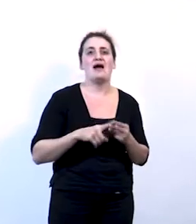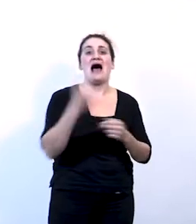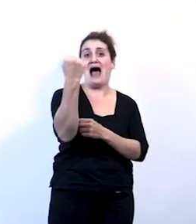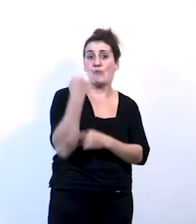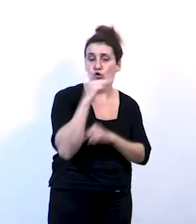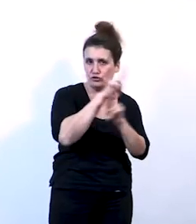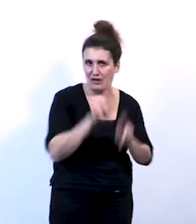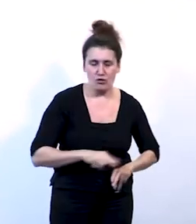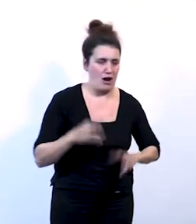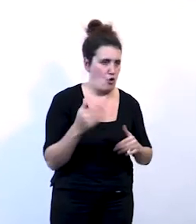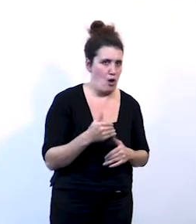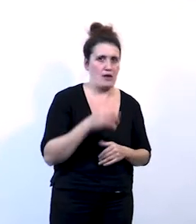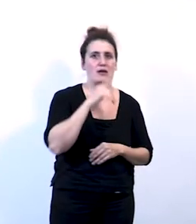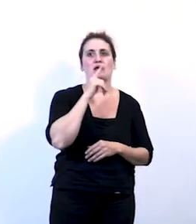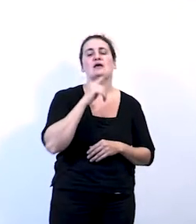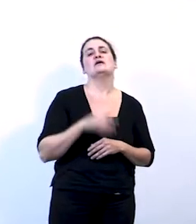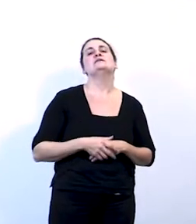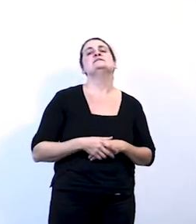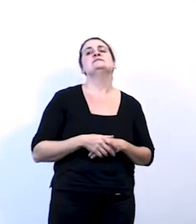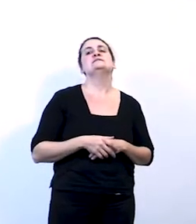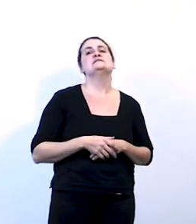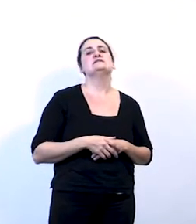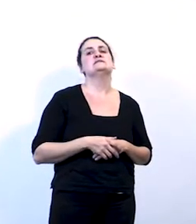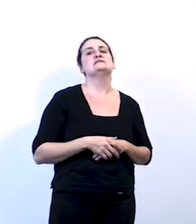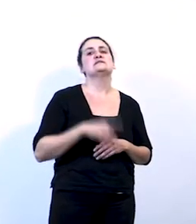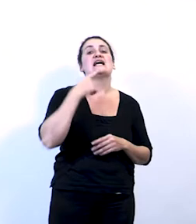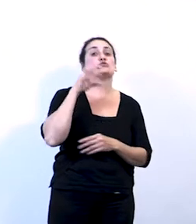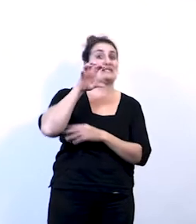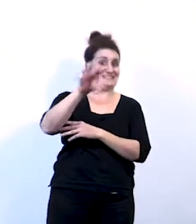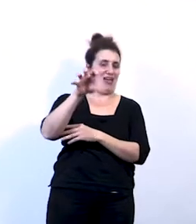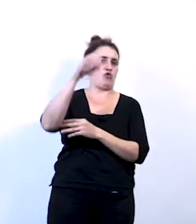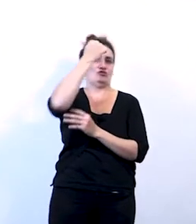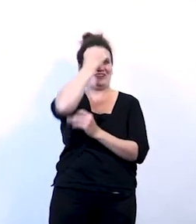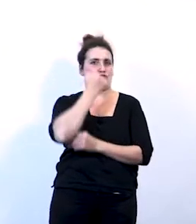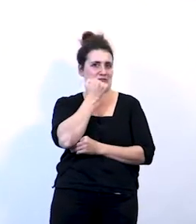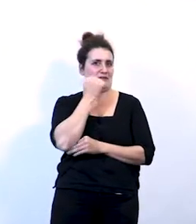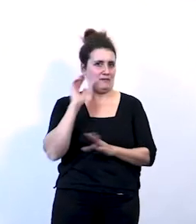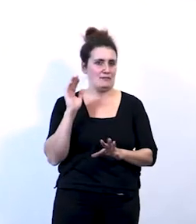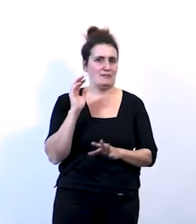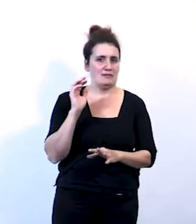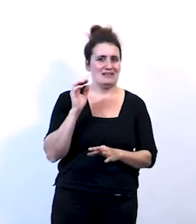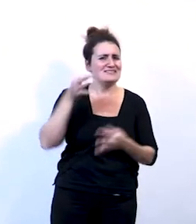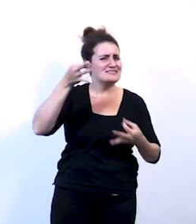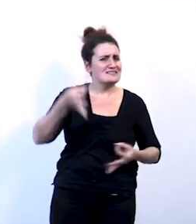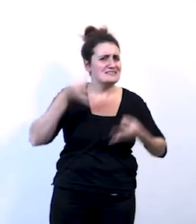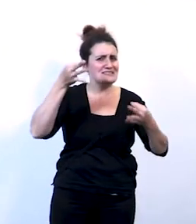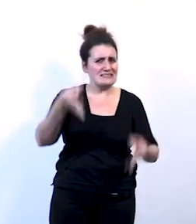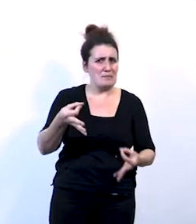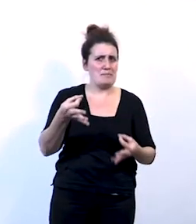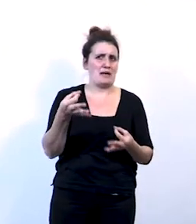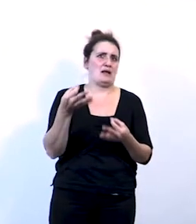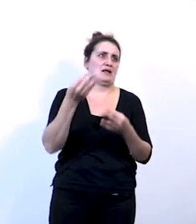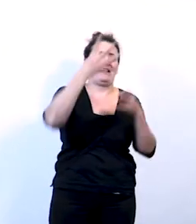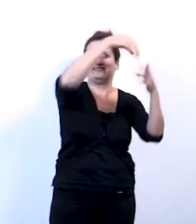internacional tanto como lo tienen, y somos los terroristas también. Es un Estado terrorista ese, el que siempre tiene que estar en las cuentas de los Estados